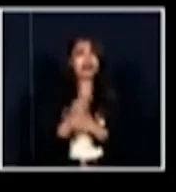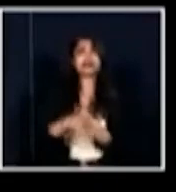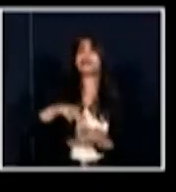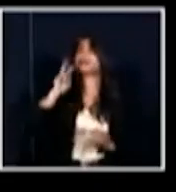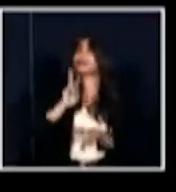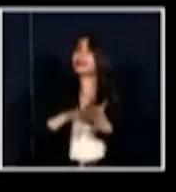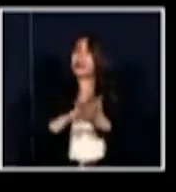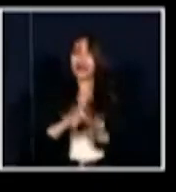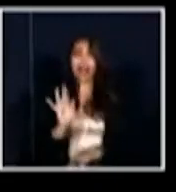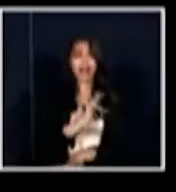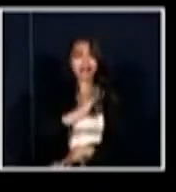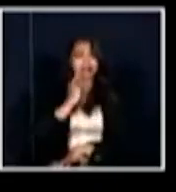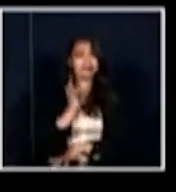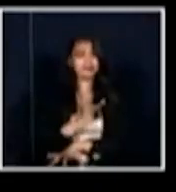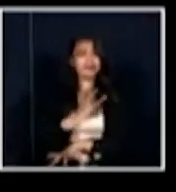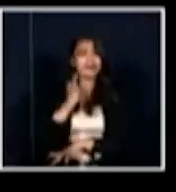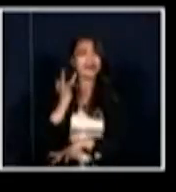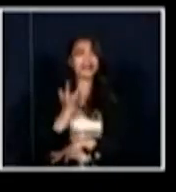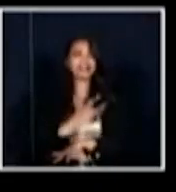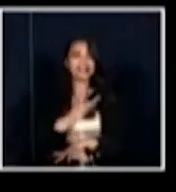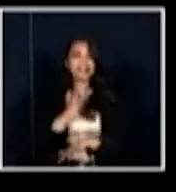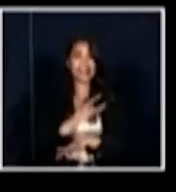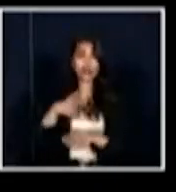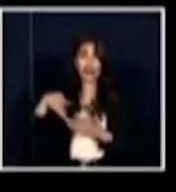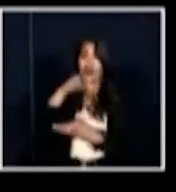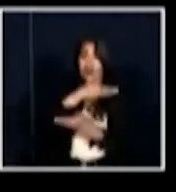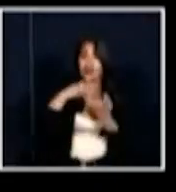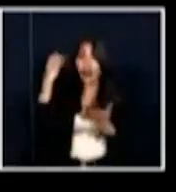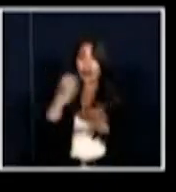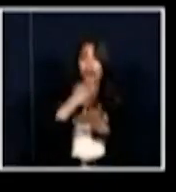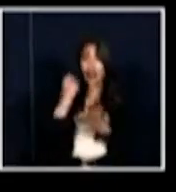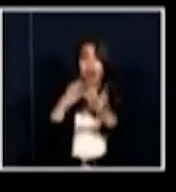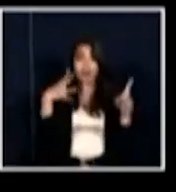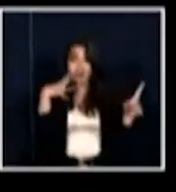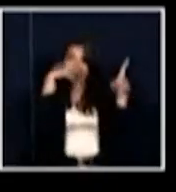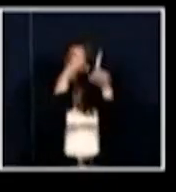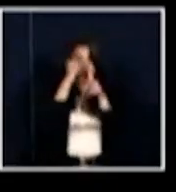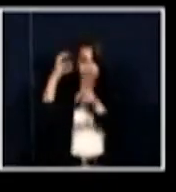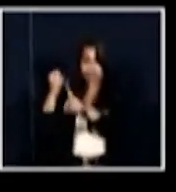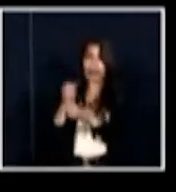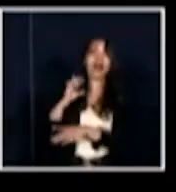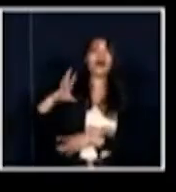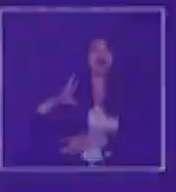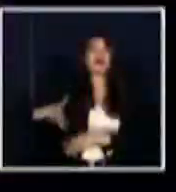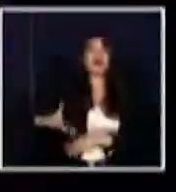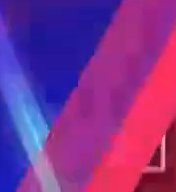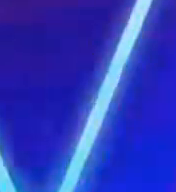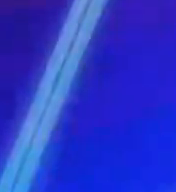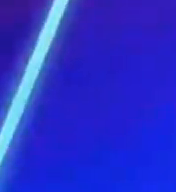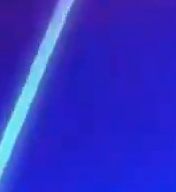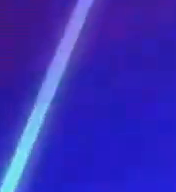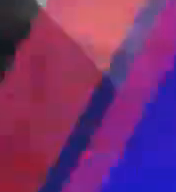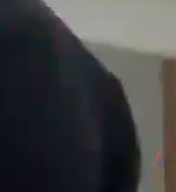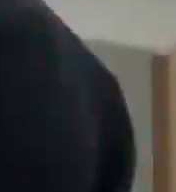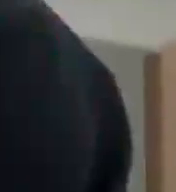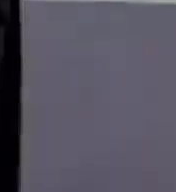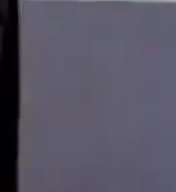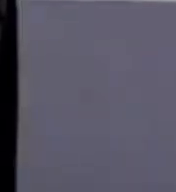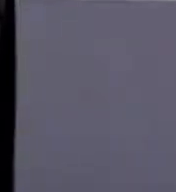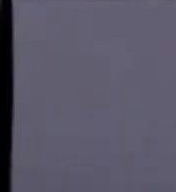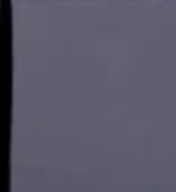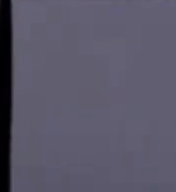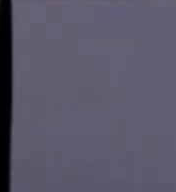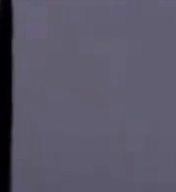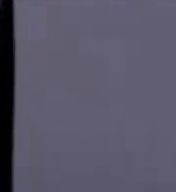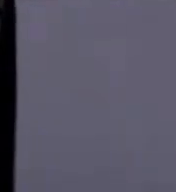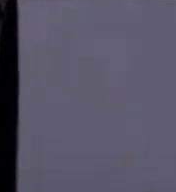muy orgullosa de lo que he logrado con este apoyo que me ha dado algo que